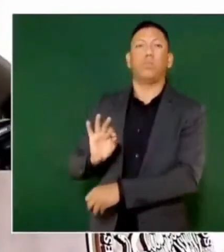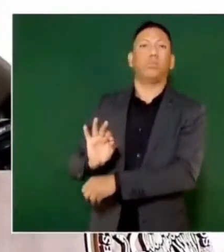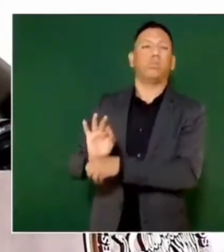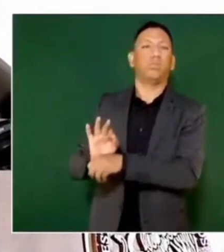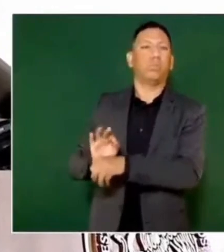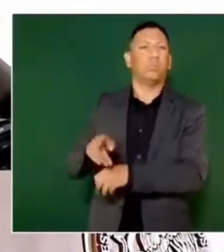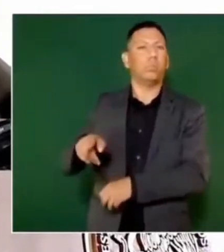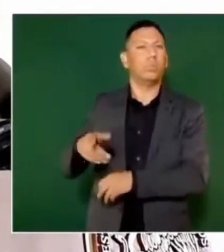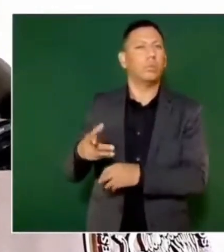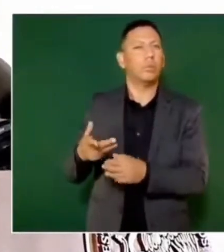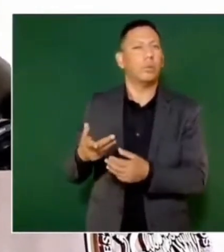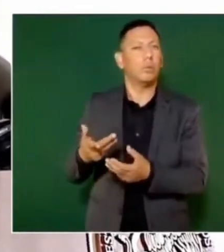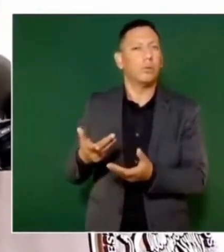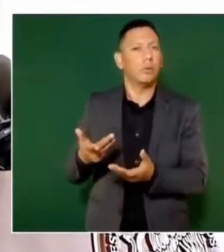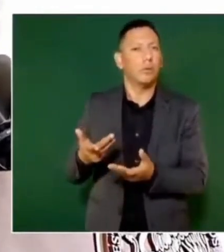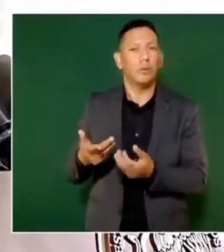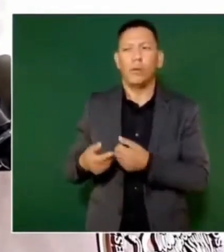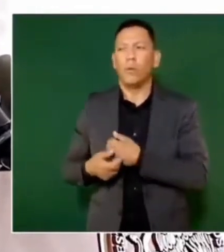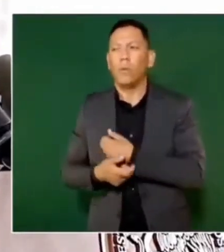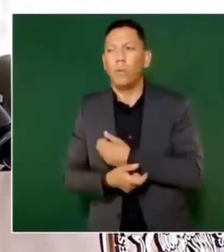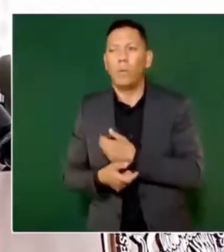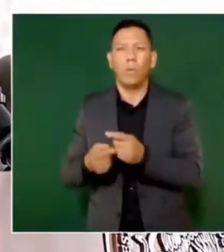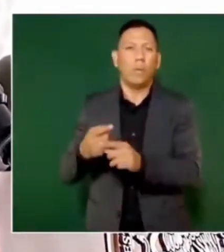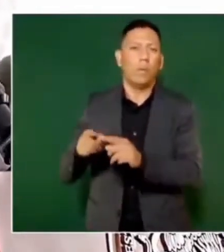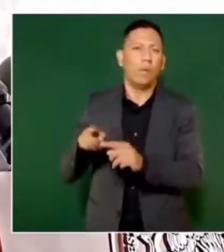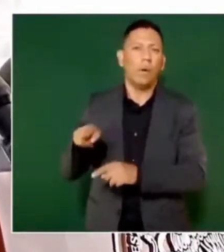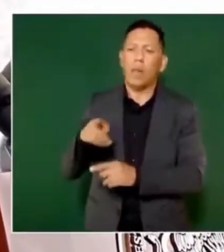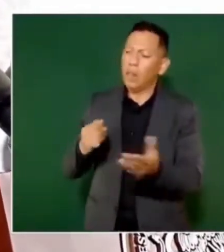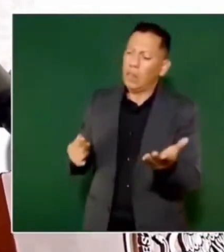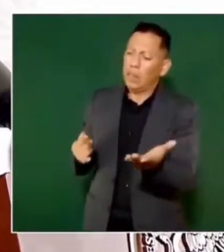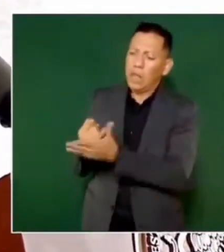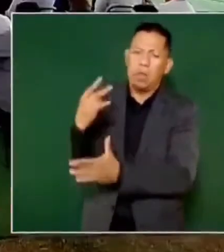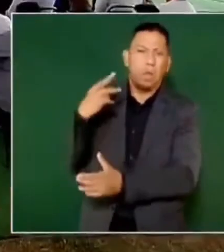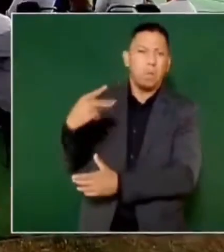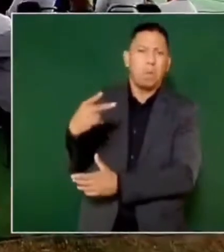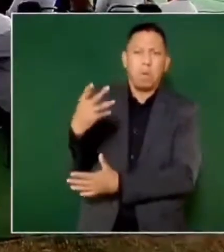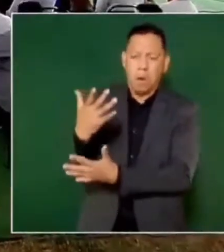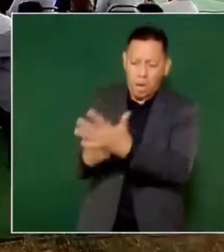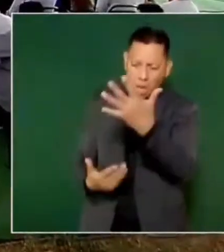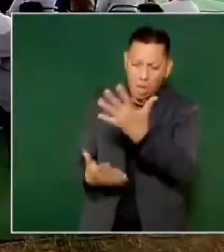que hacen lo que les da la gana,